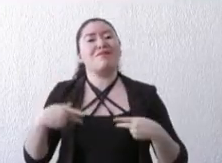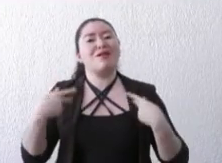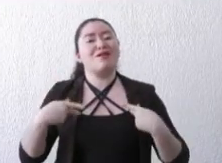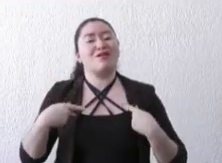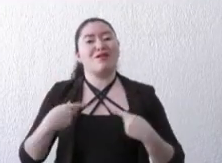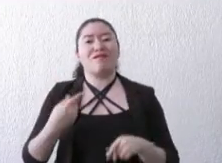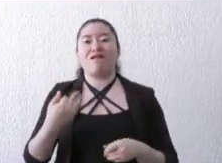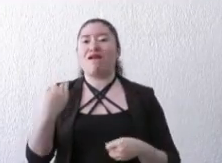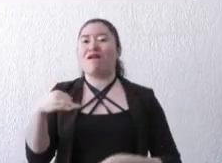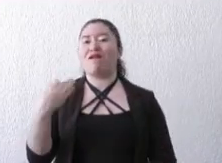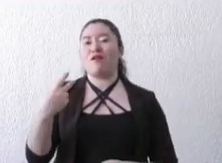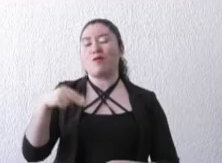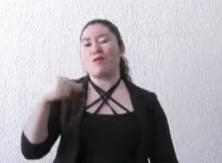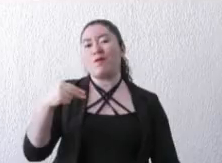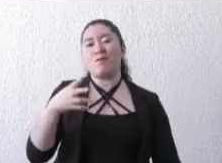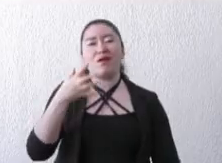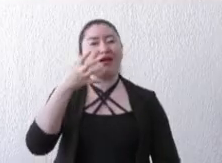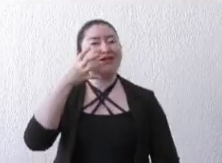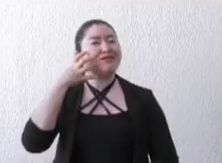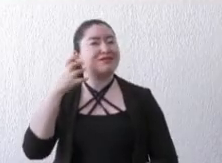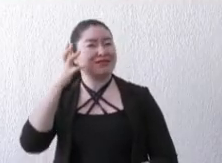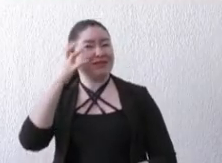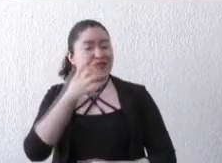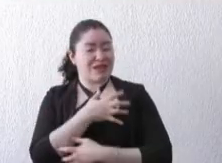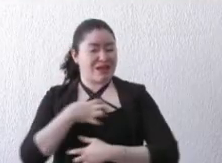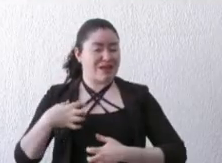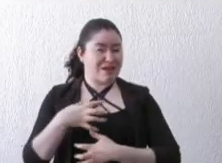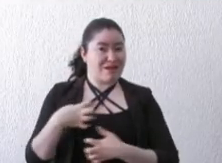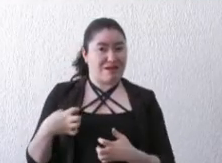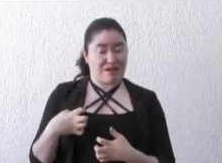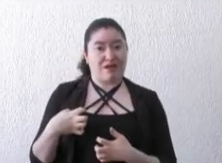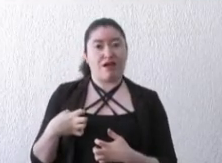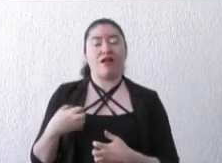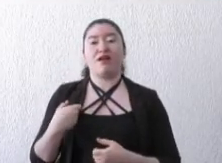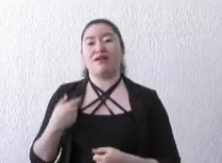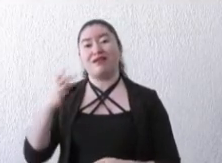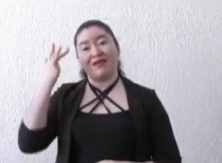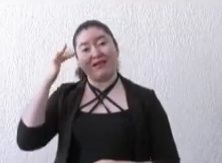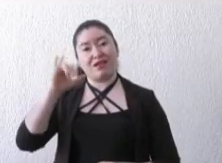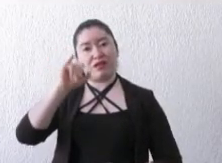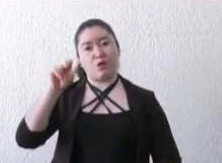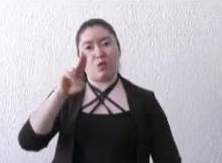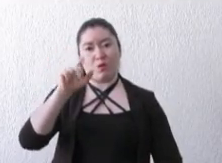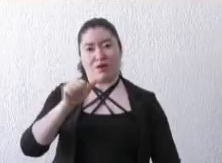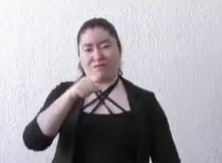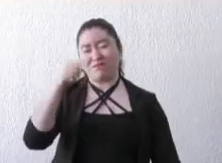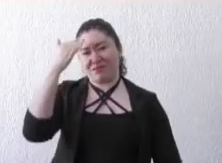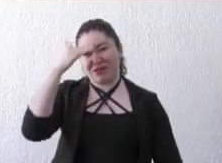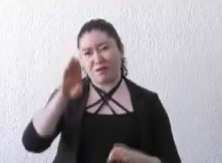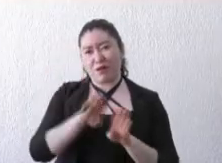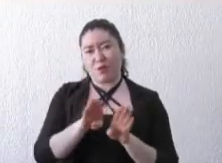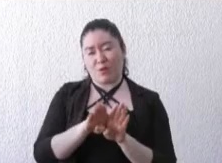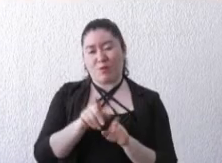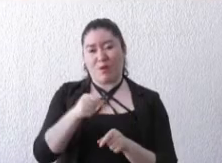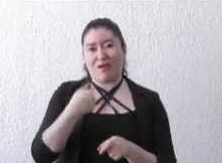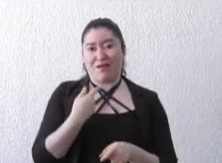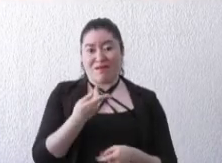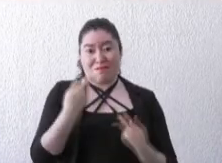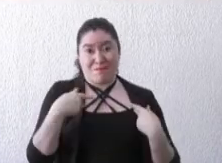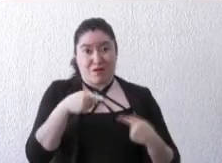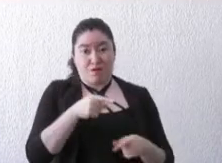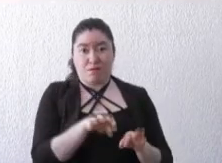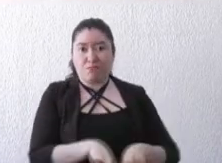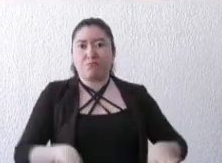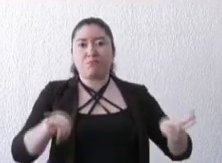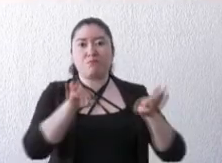barrio, ya saben cómo lo agarraron, por Eustacio Guerra, el general, pero era el Robin Hood de los pobres.